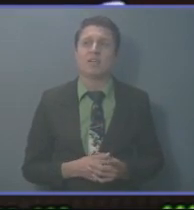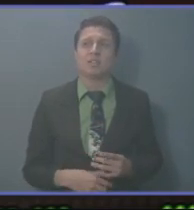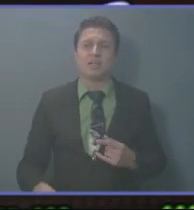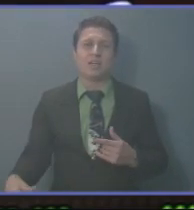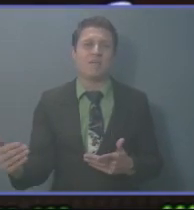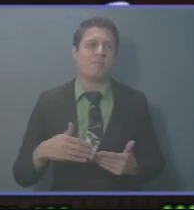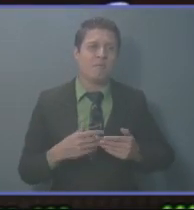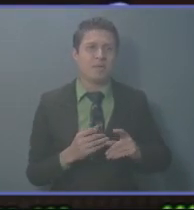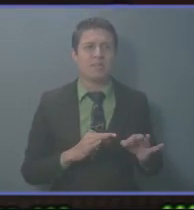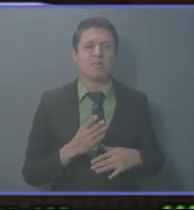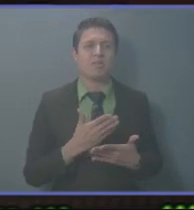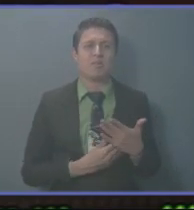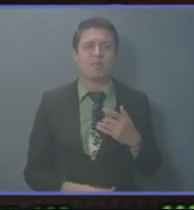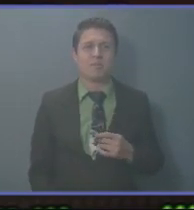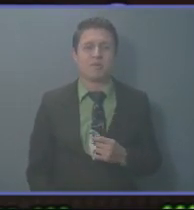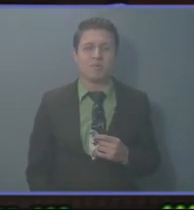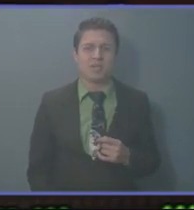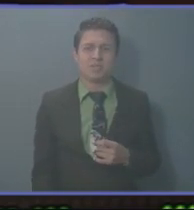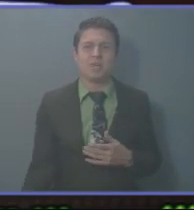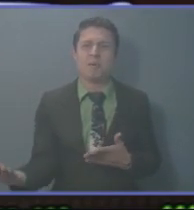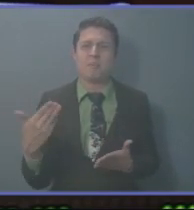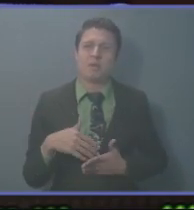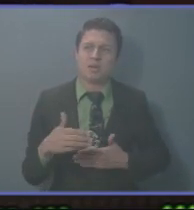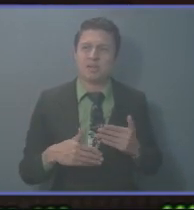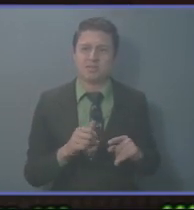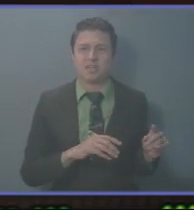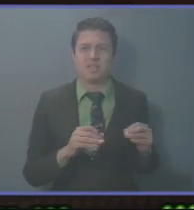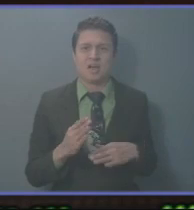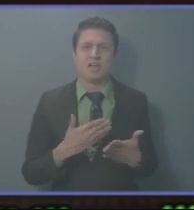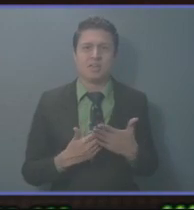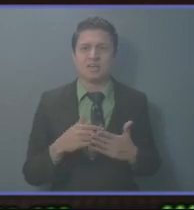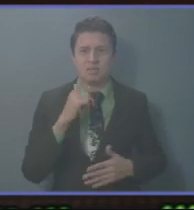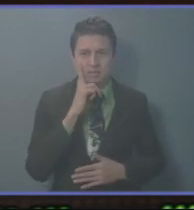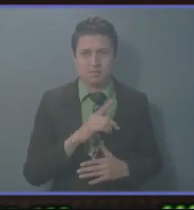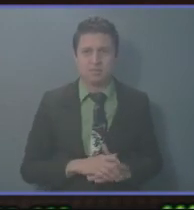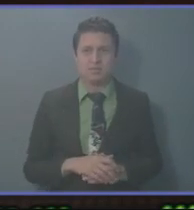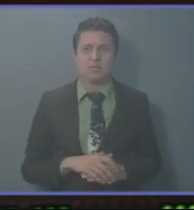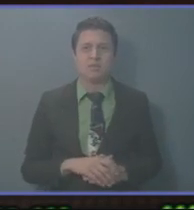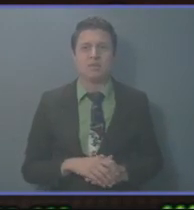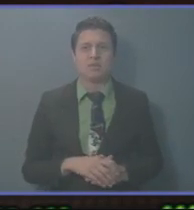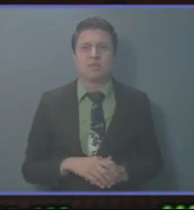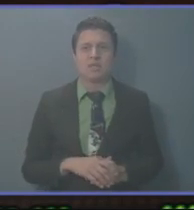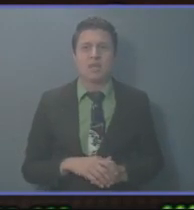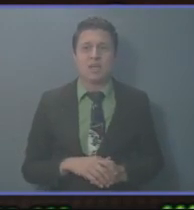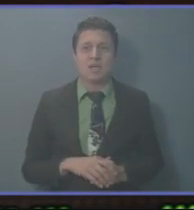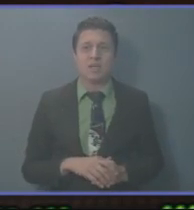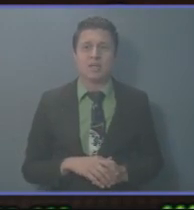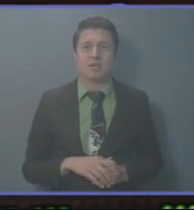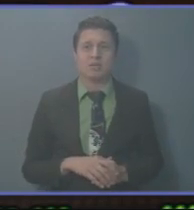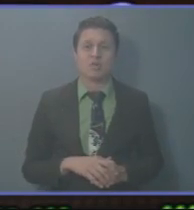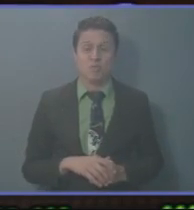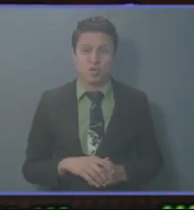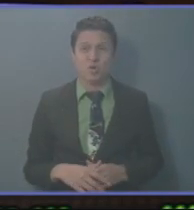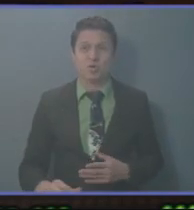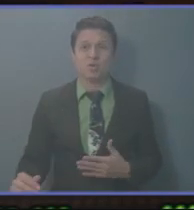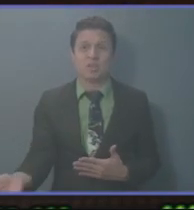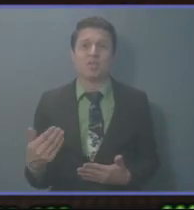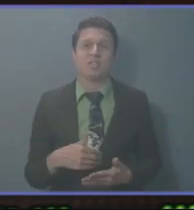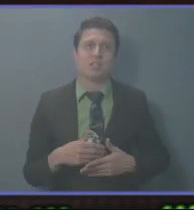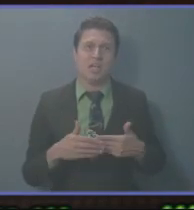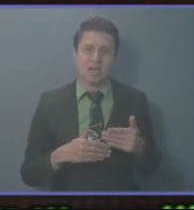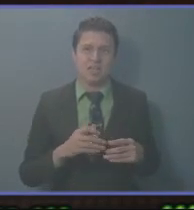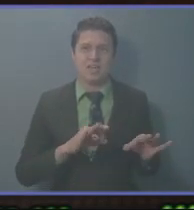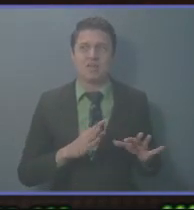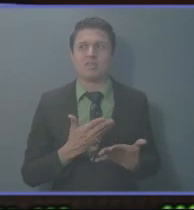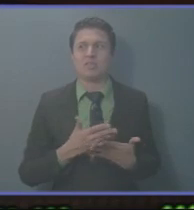y regula un hecho consumado. Así también procede sobre el artículo 2 en sus reformas posteriores, dado que